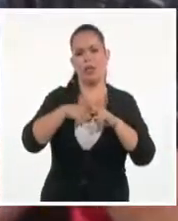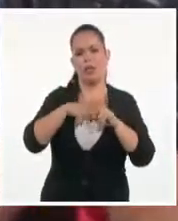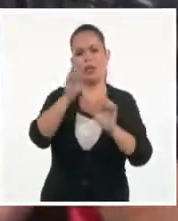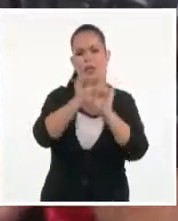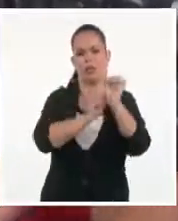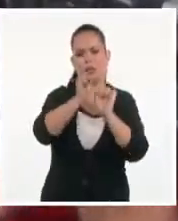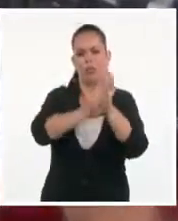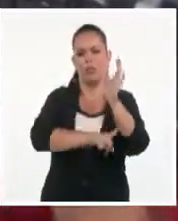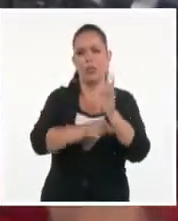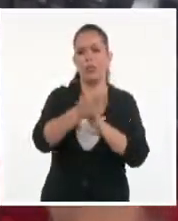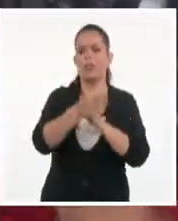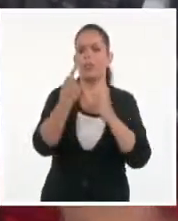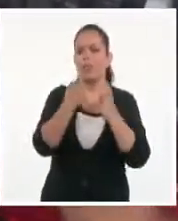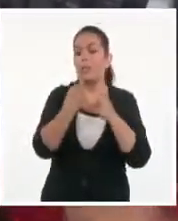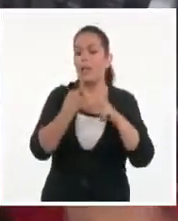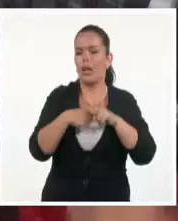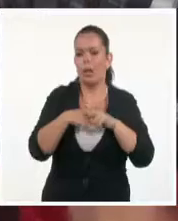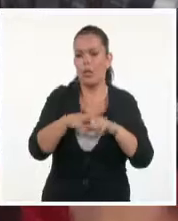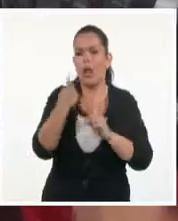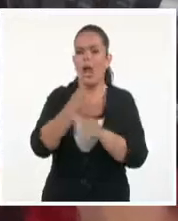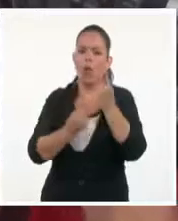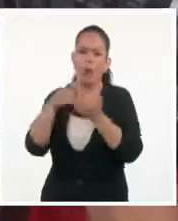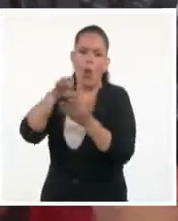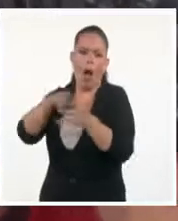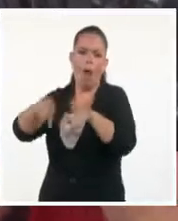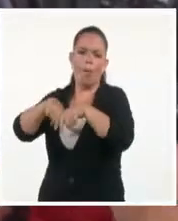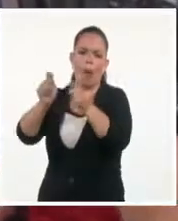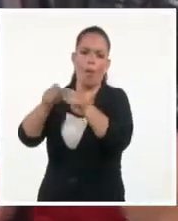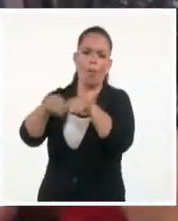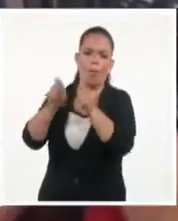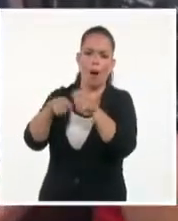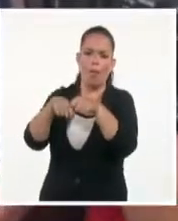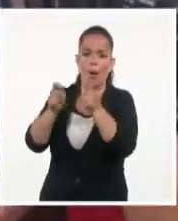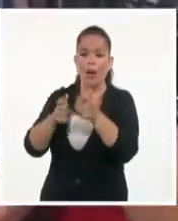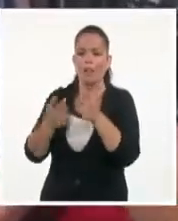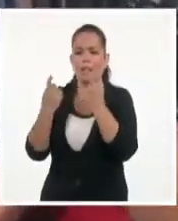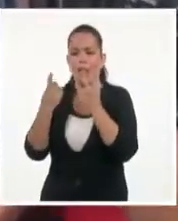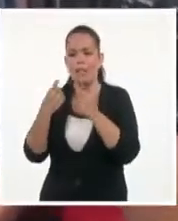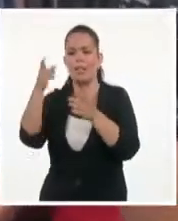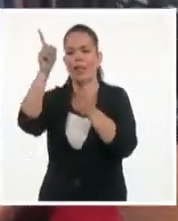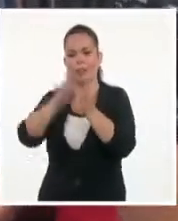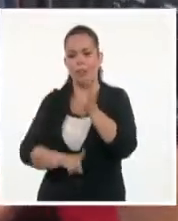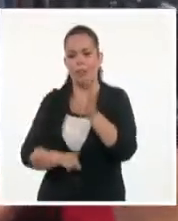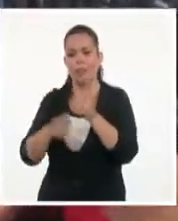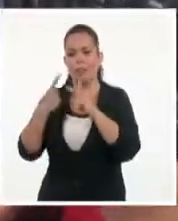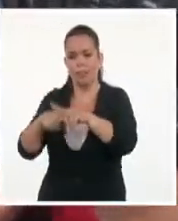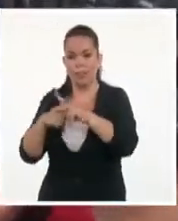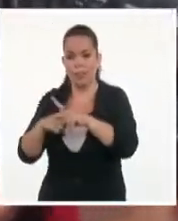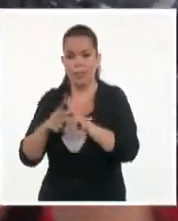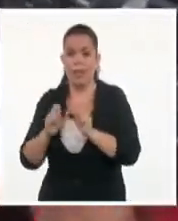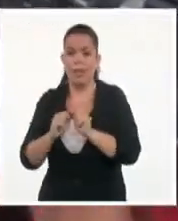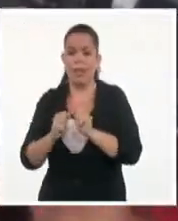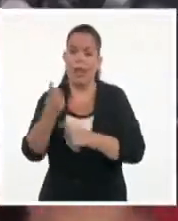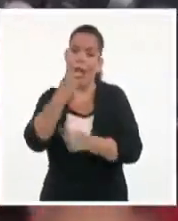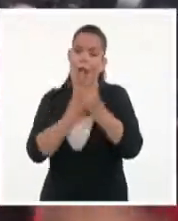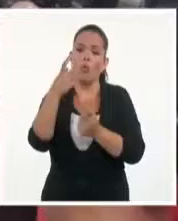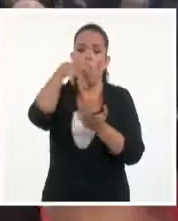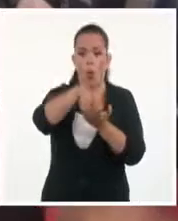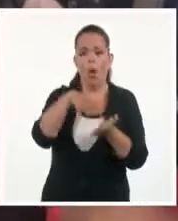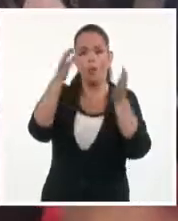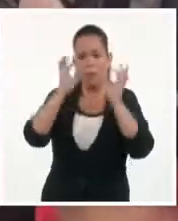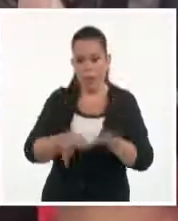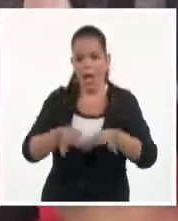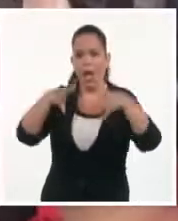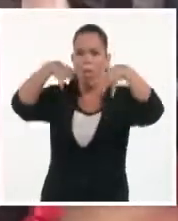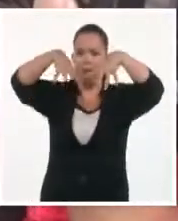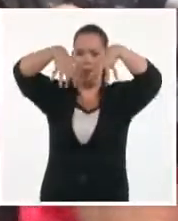otras que se rompen por esa misma falta de mantenimiento. Y en estos días hemos tenido que apagar y hay lugares donde han existido apagones de más de 6